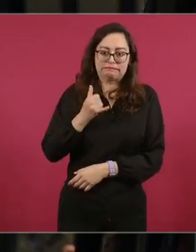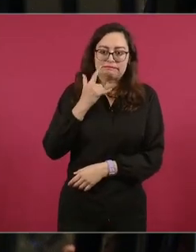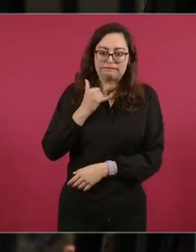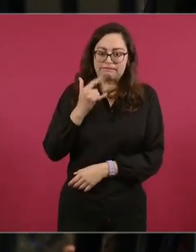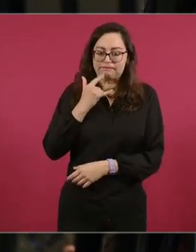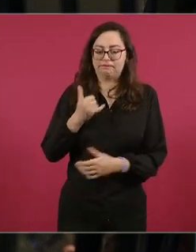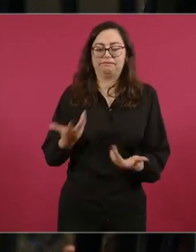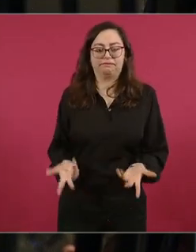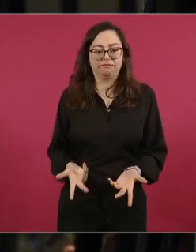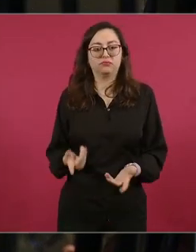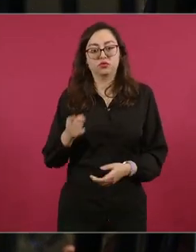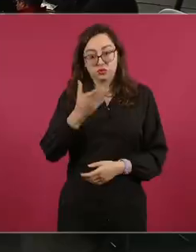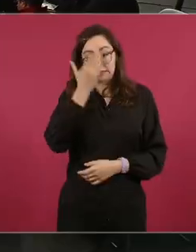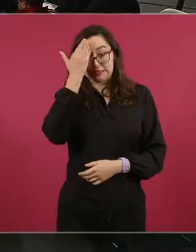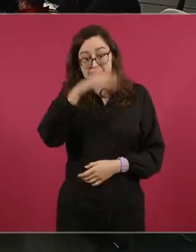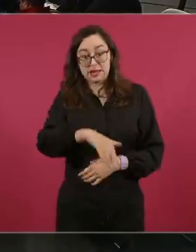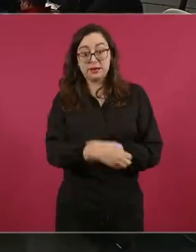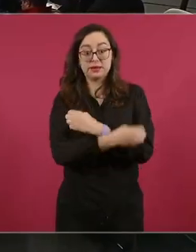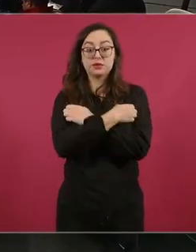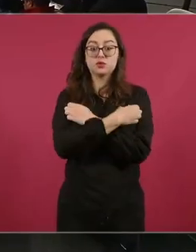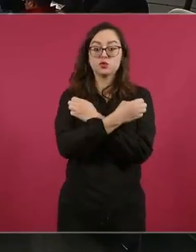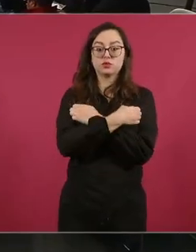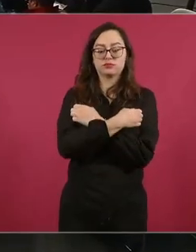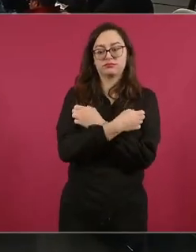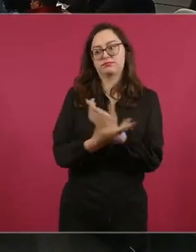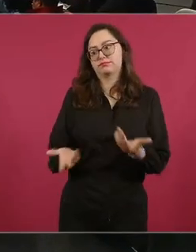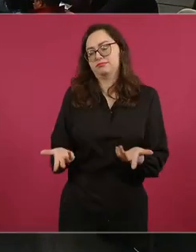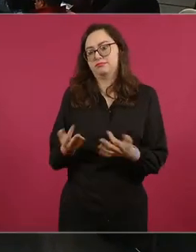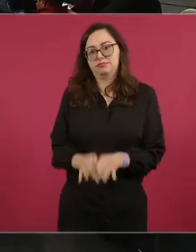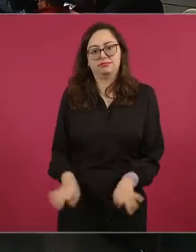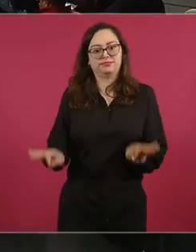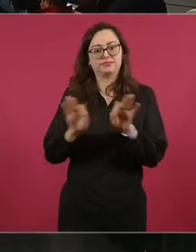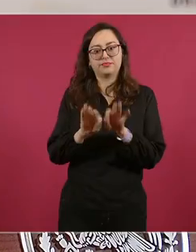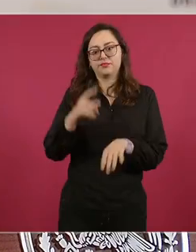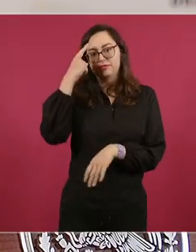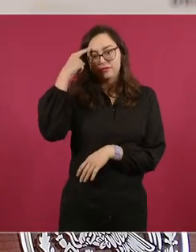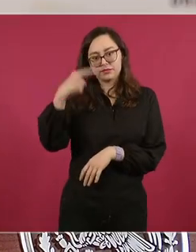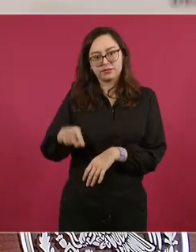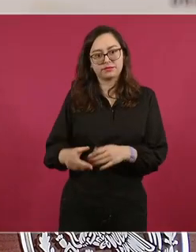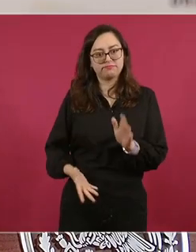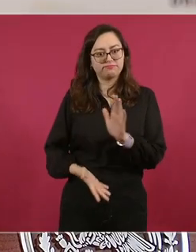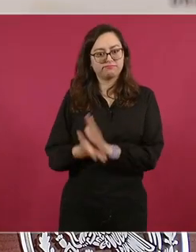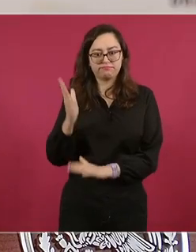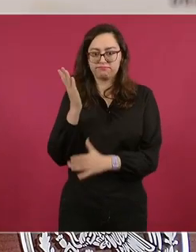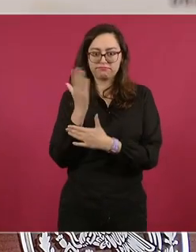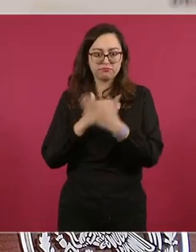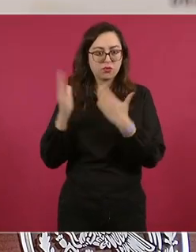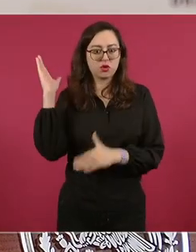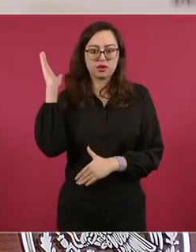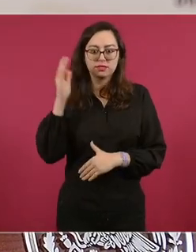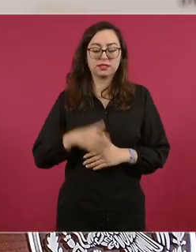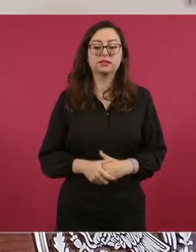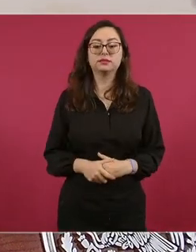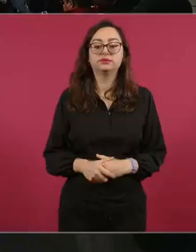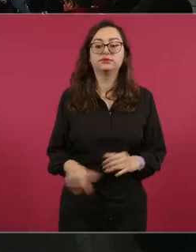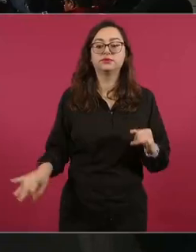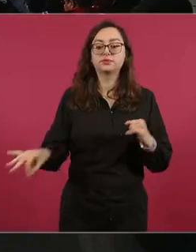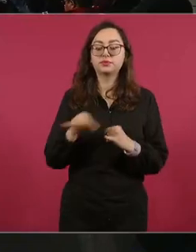final de cuentas pues usted lo sabe, ¿no? La educación es la llave al final del día para poder progresar. Finalmente, señor